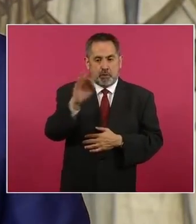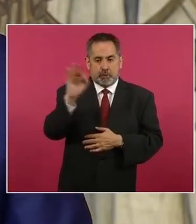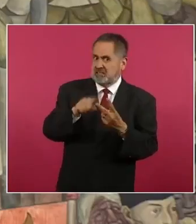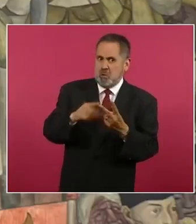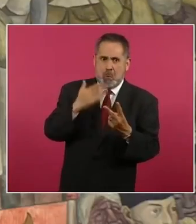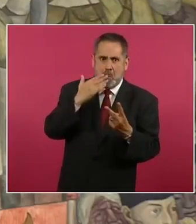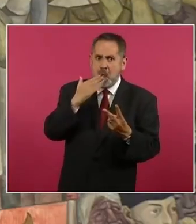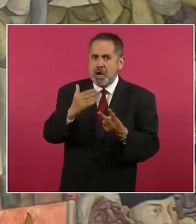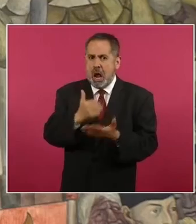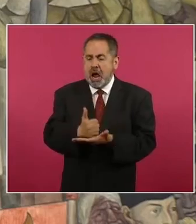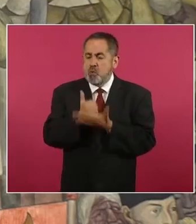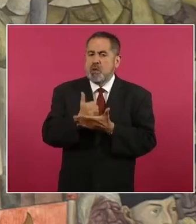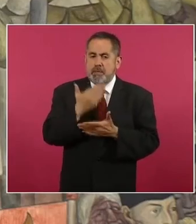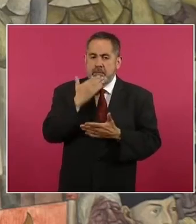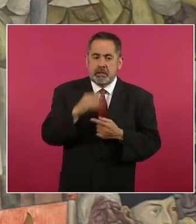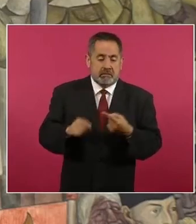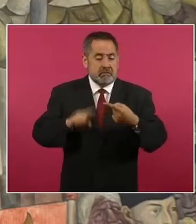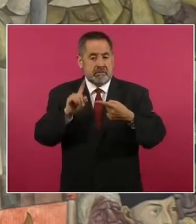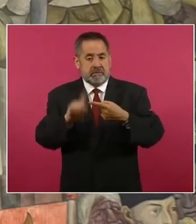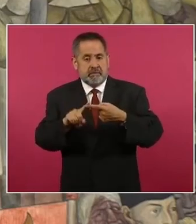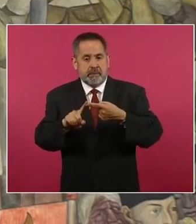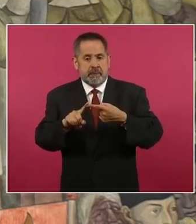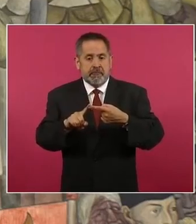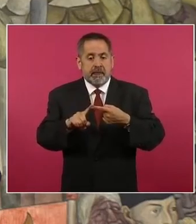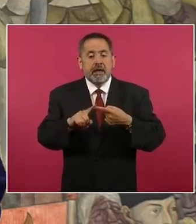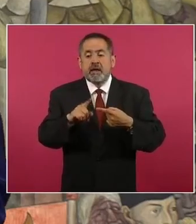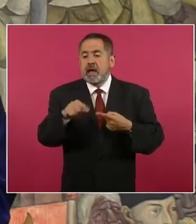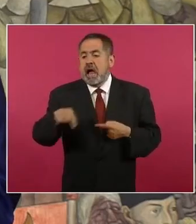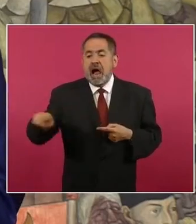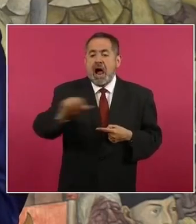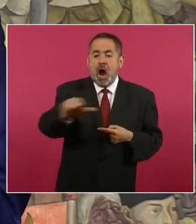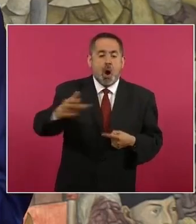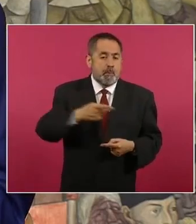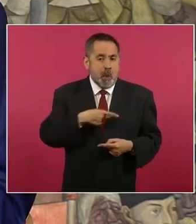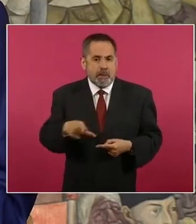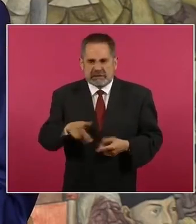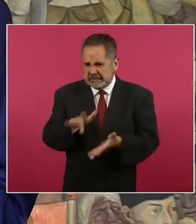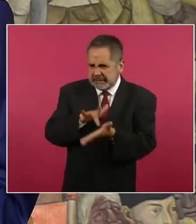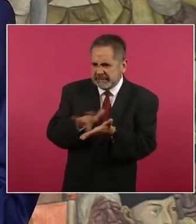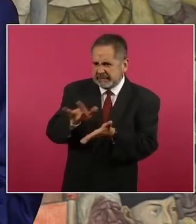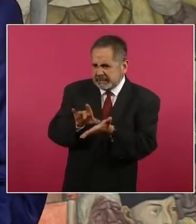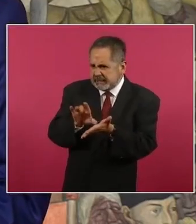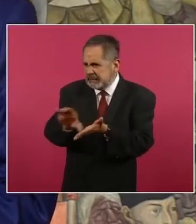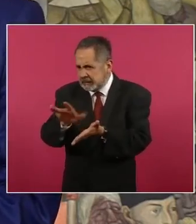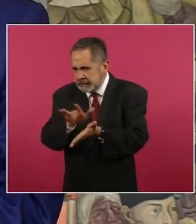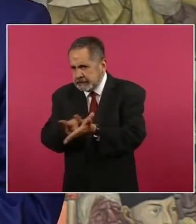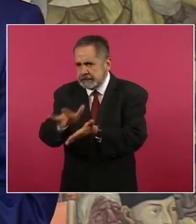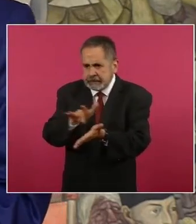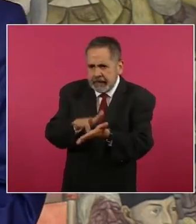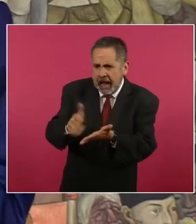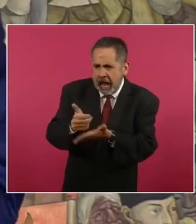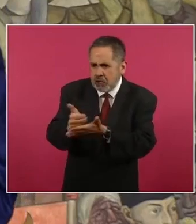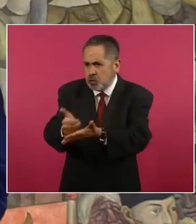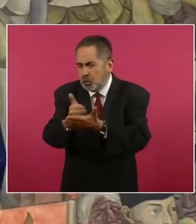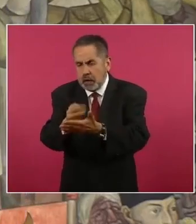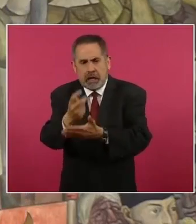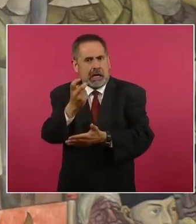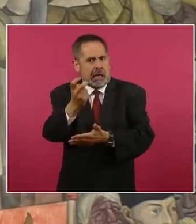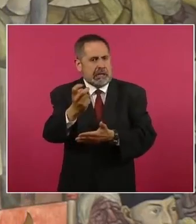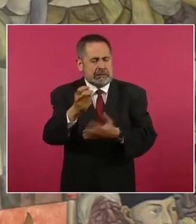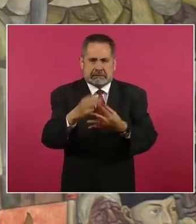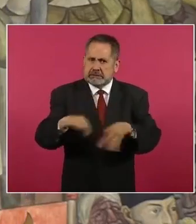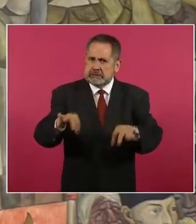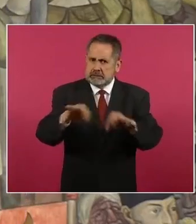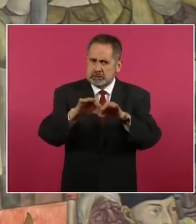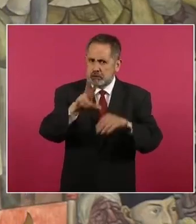23.4%. La estrategia de apoyo a los de abajo, eso no debemos